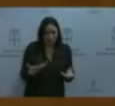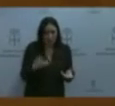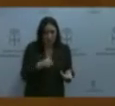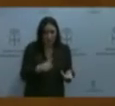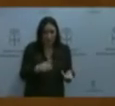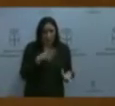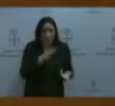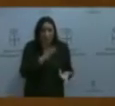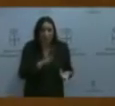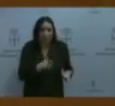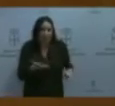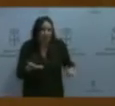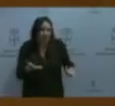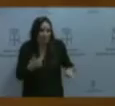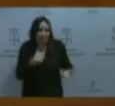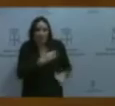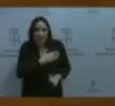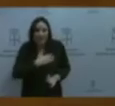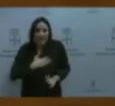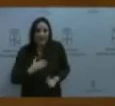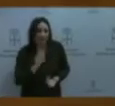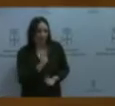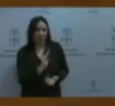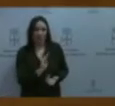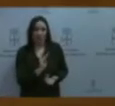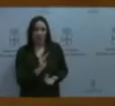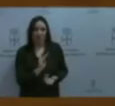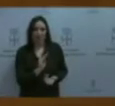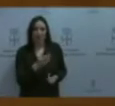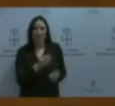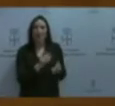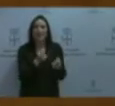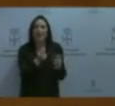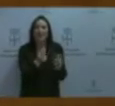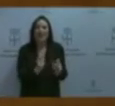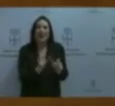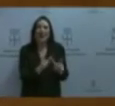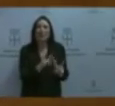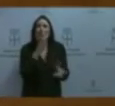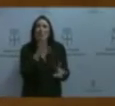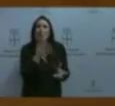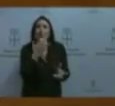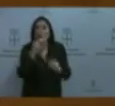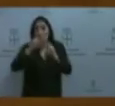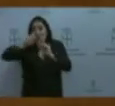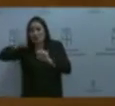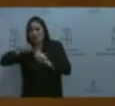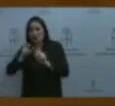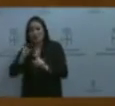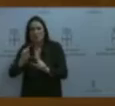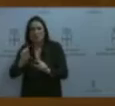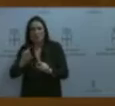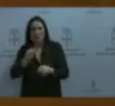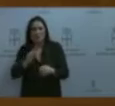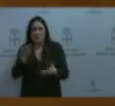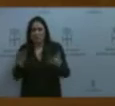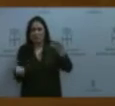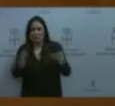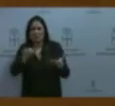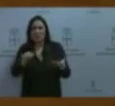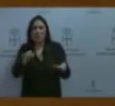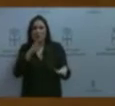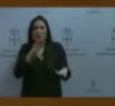eso se estudie? Eso es lo que estoy preguntando. Bueno, al margen de la tinta de